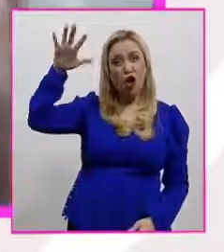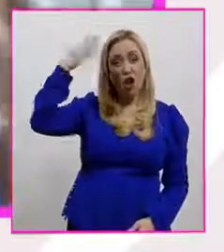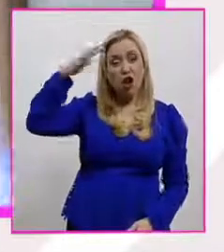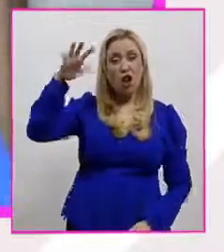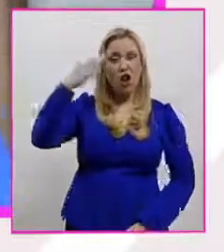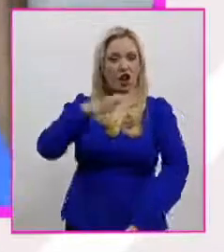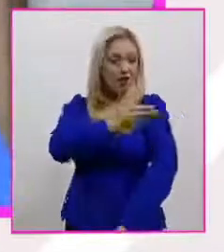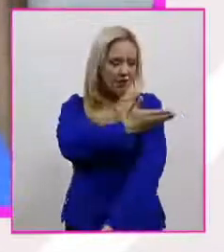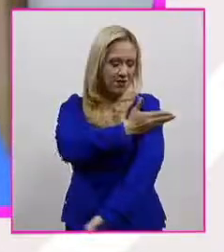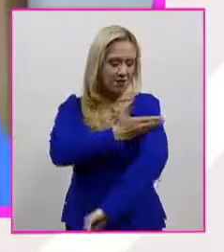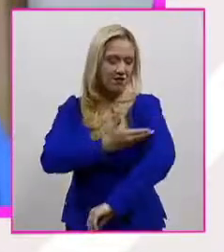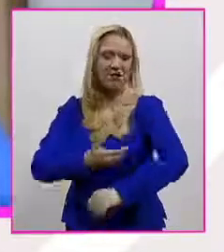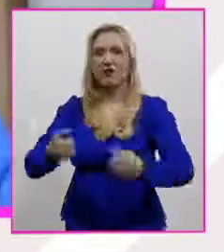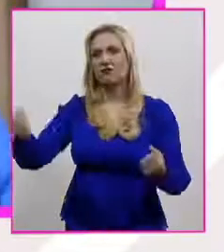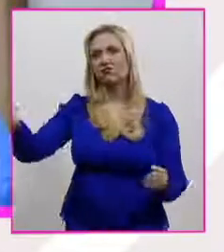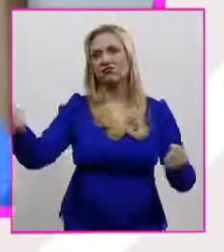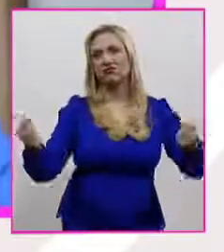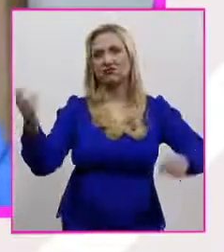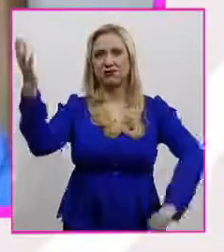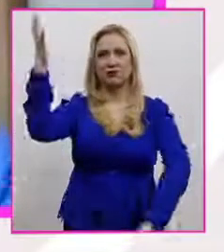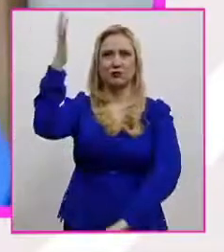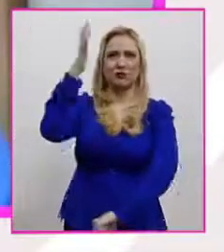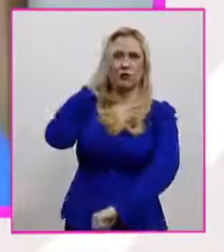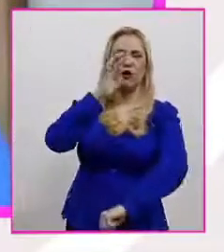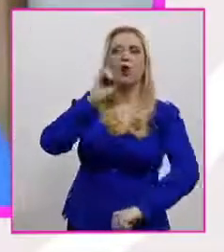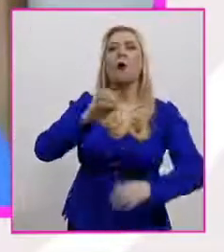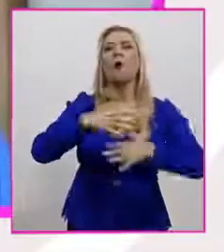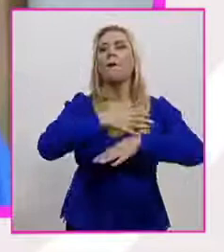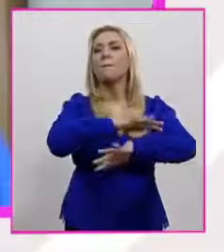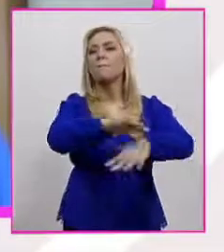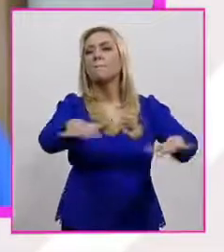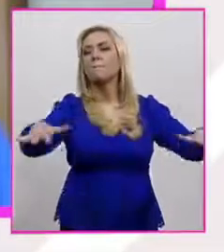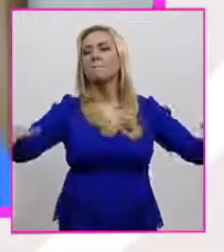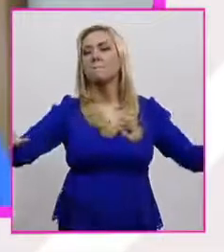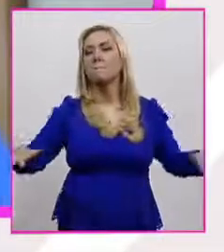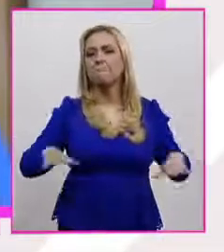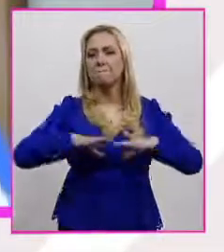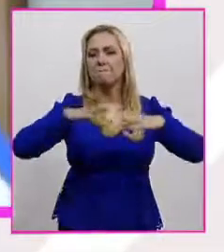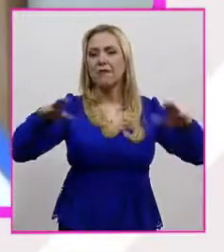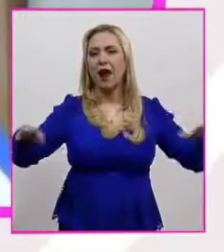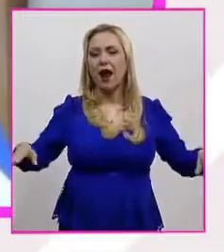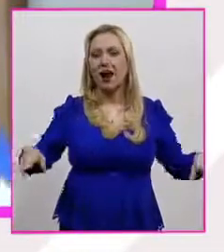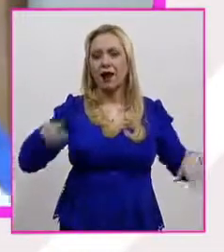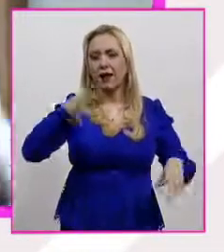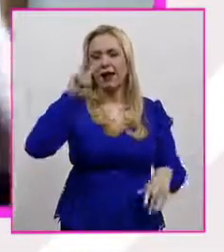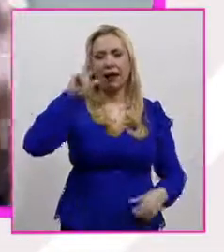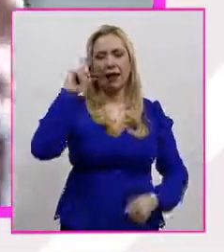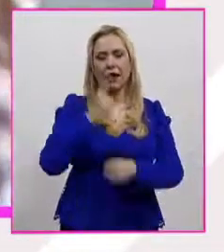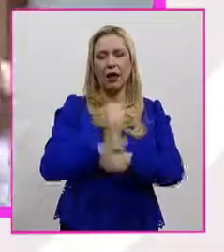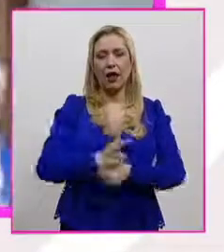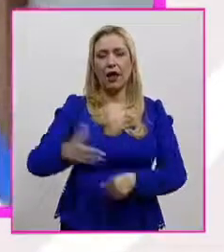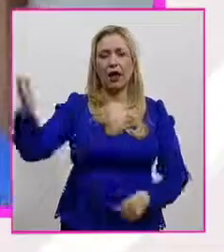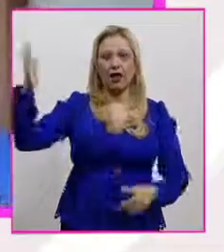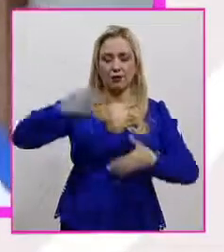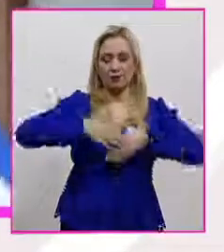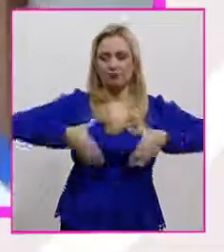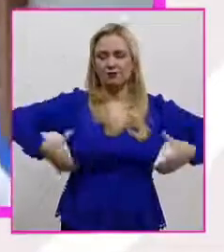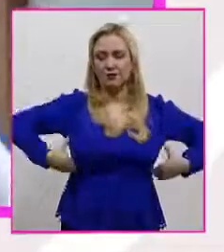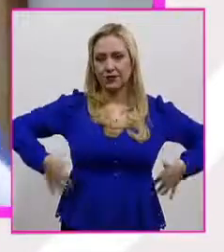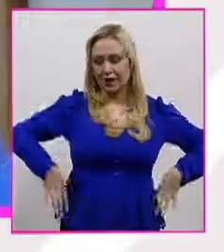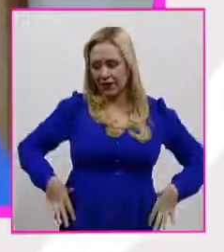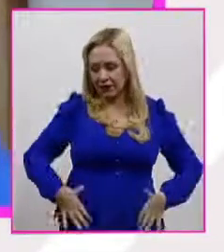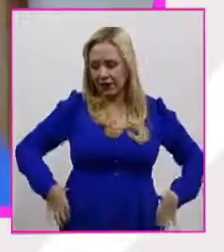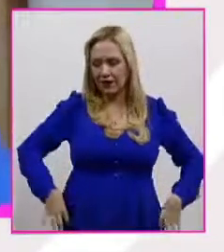antebrazo. Cuando vas a la playa, pues es difícil que te quemes esa parte del antebrazo, ¿no? Entonces, esa es una, que es